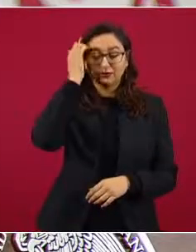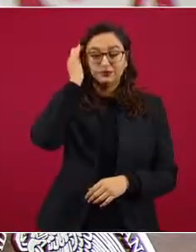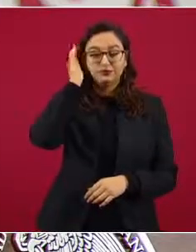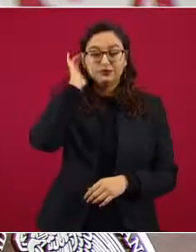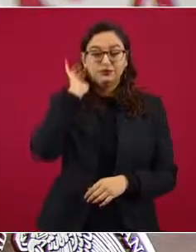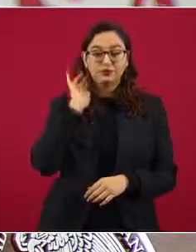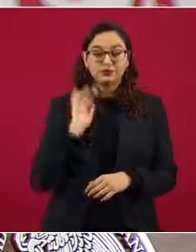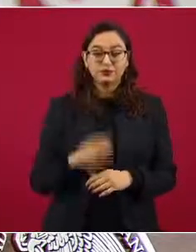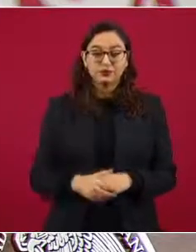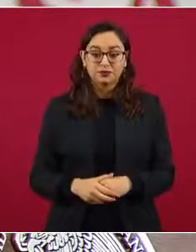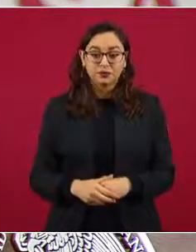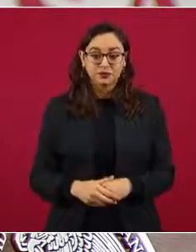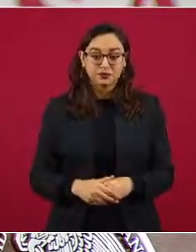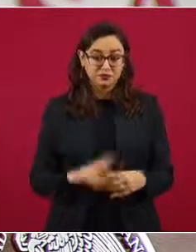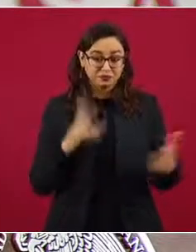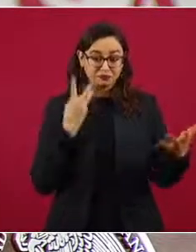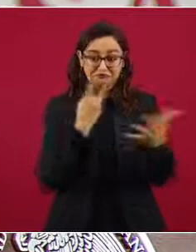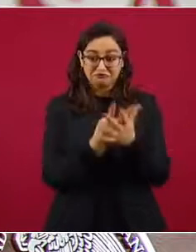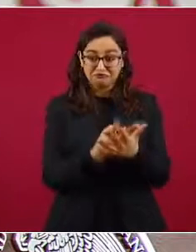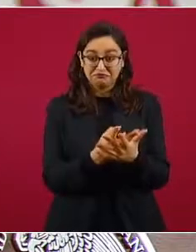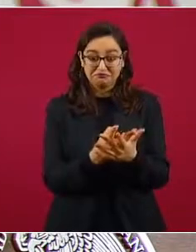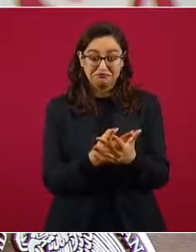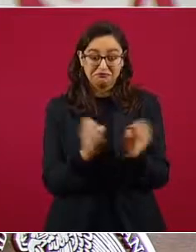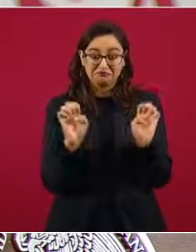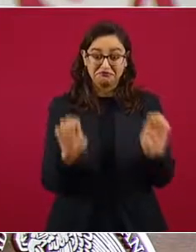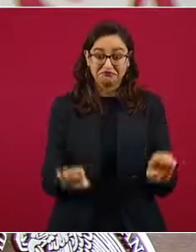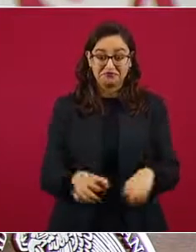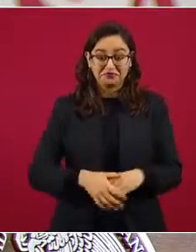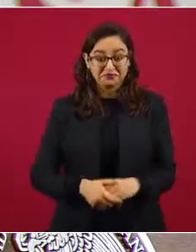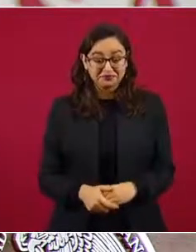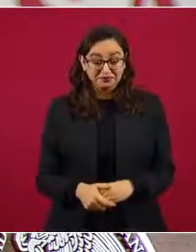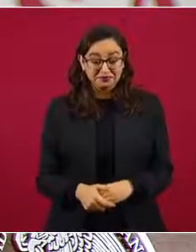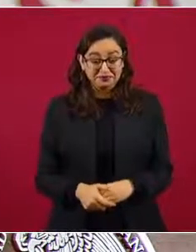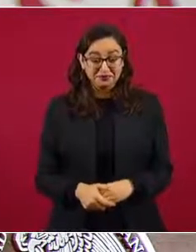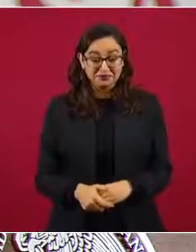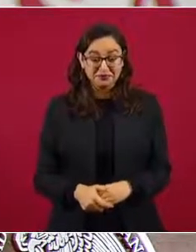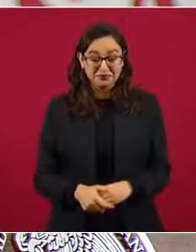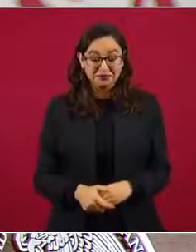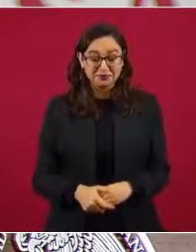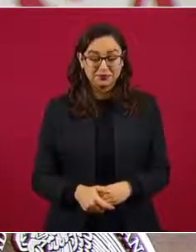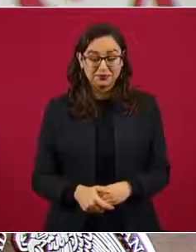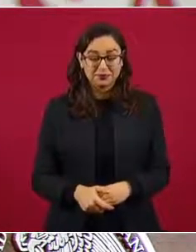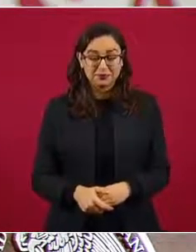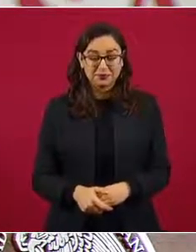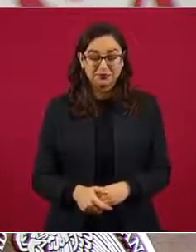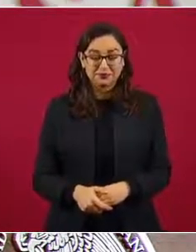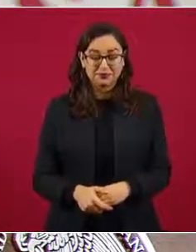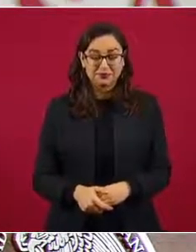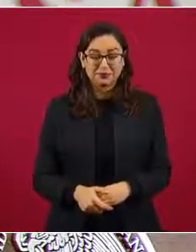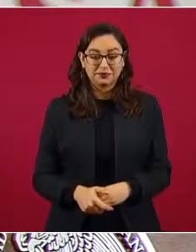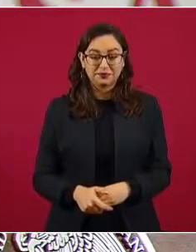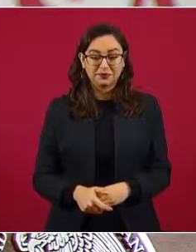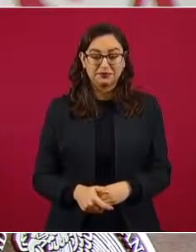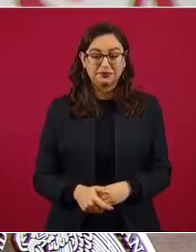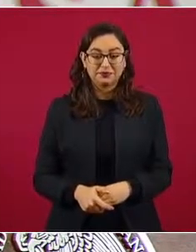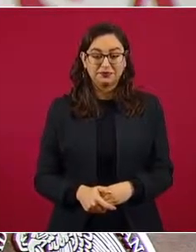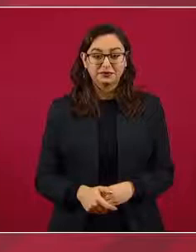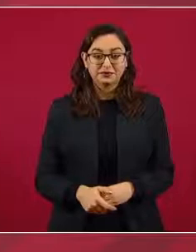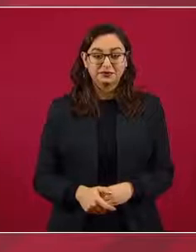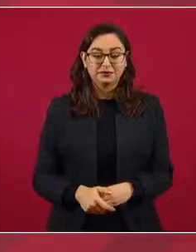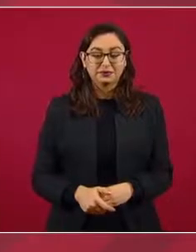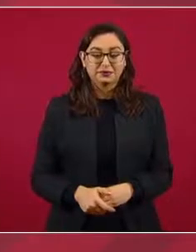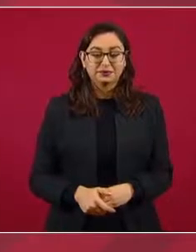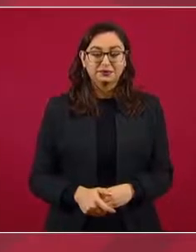uno de estos reclusorios. Y se les paga